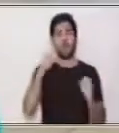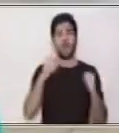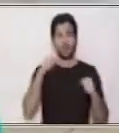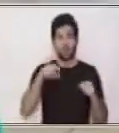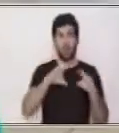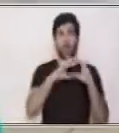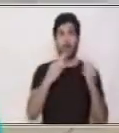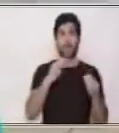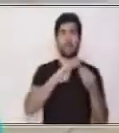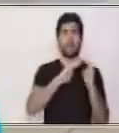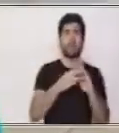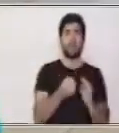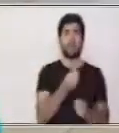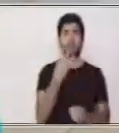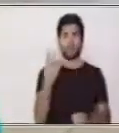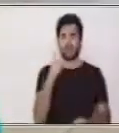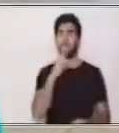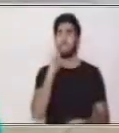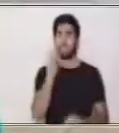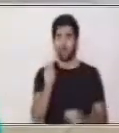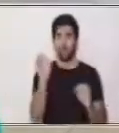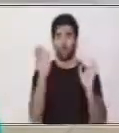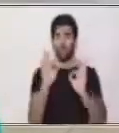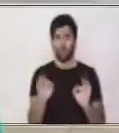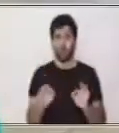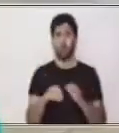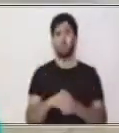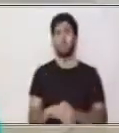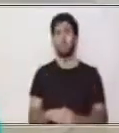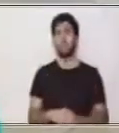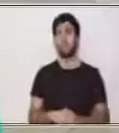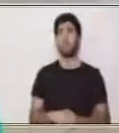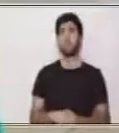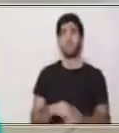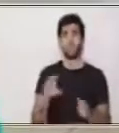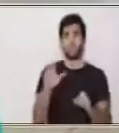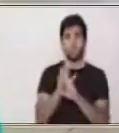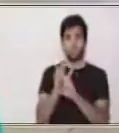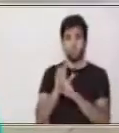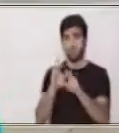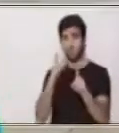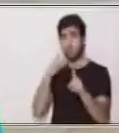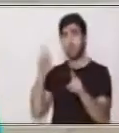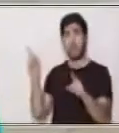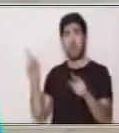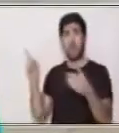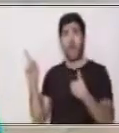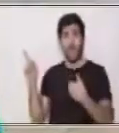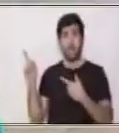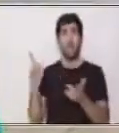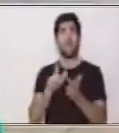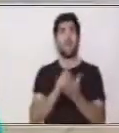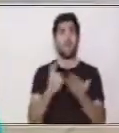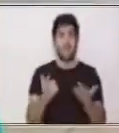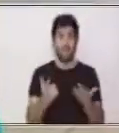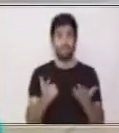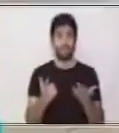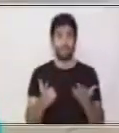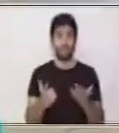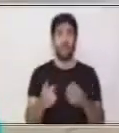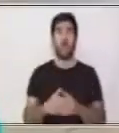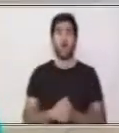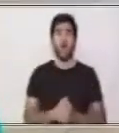de matemática. Y algo más, si tienes a la mano tu libro de texto de matemática, lo vas